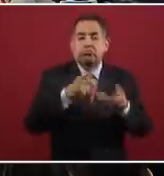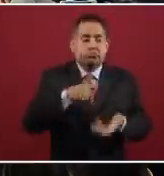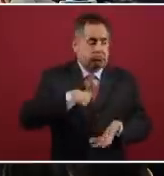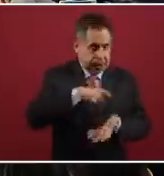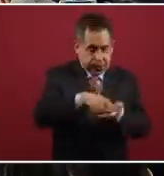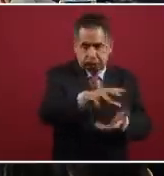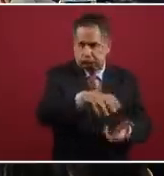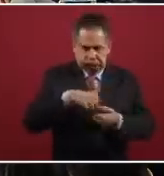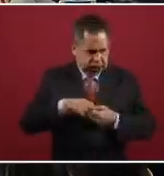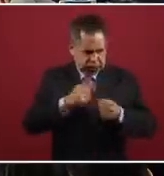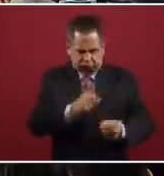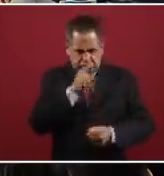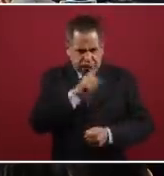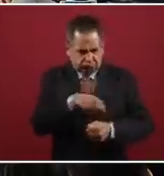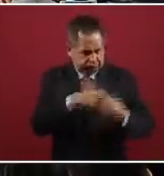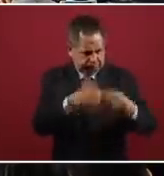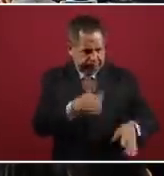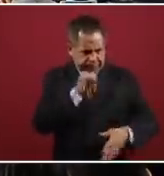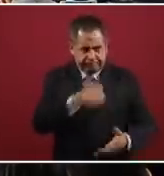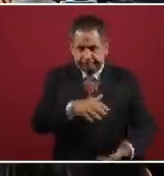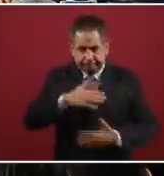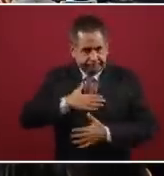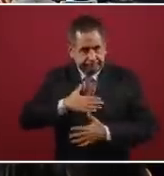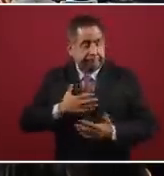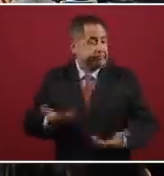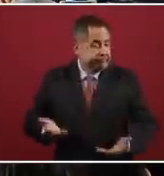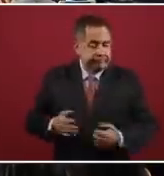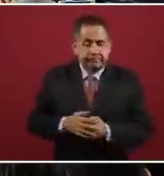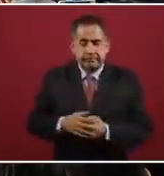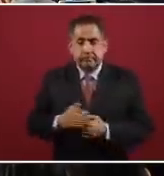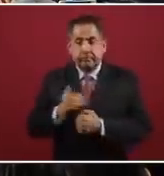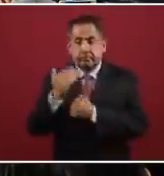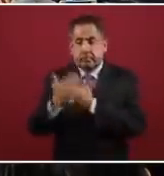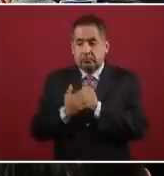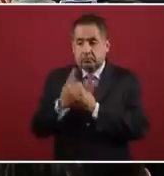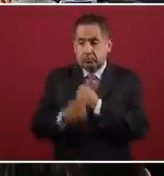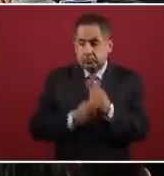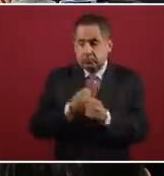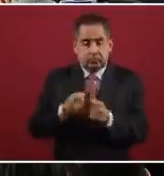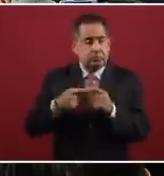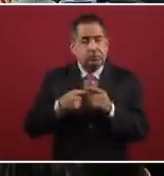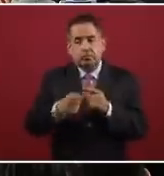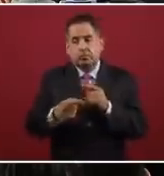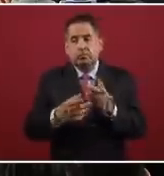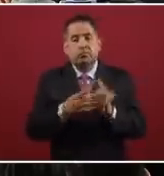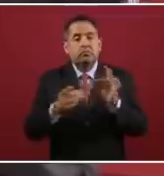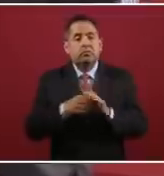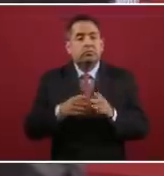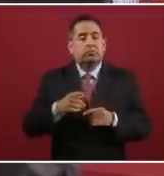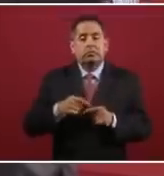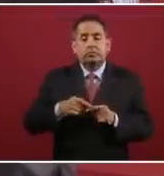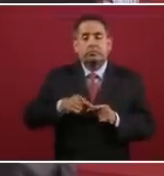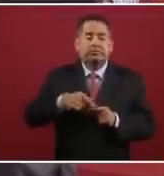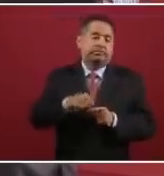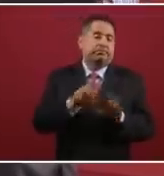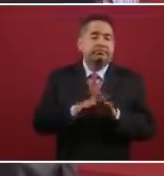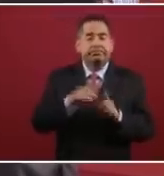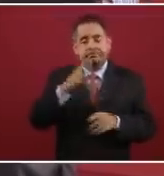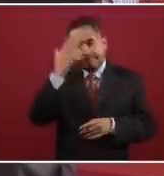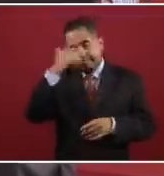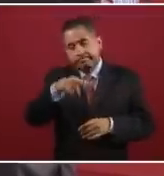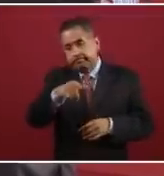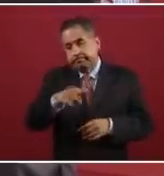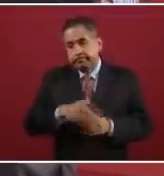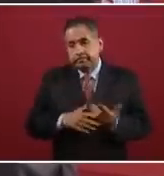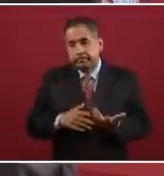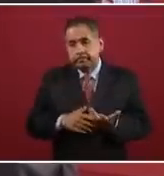adquirir. Y para el año que viene, porque hay que ligarlo, porque las cosechas no tienen